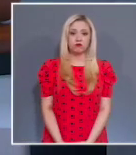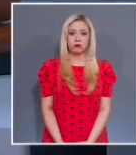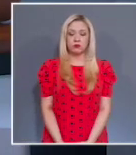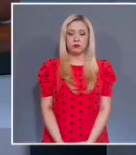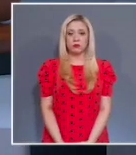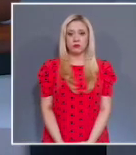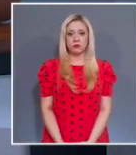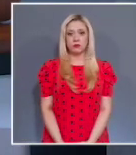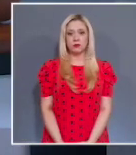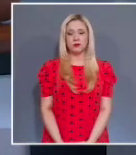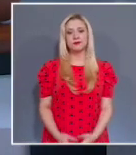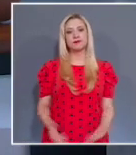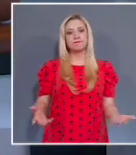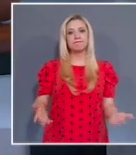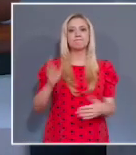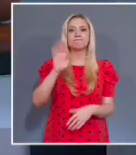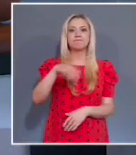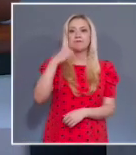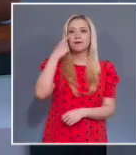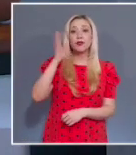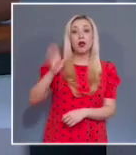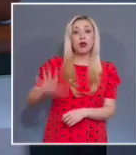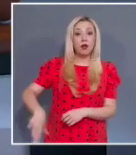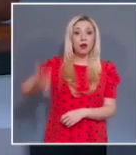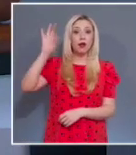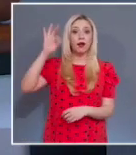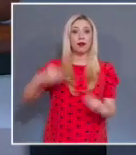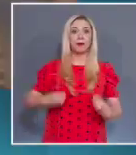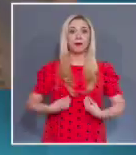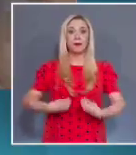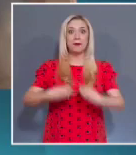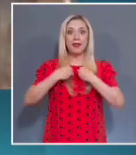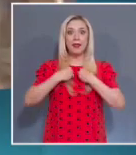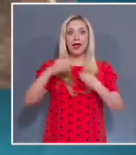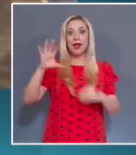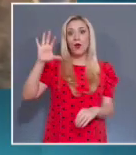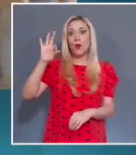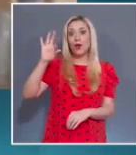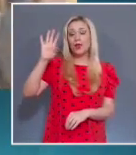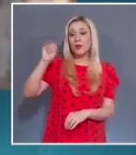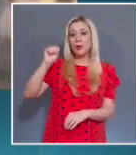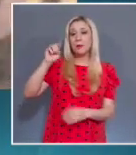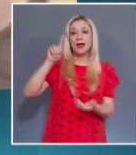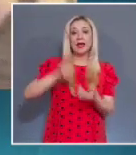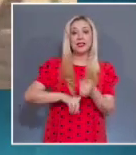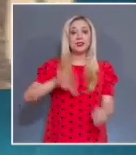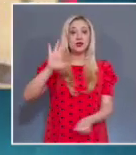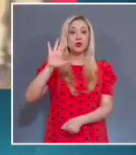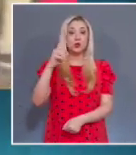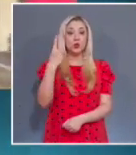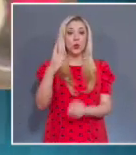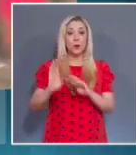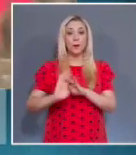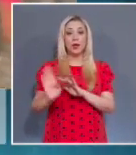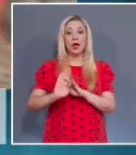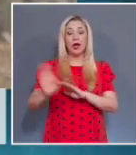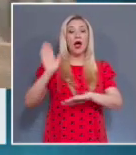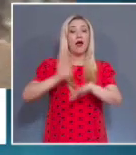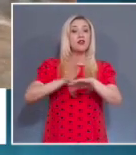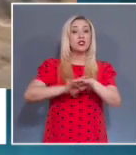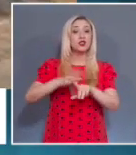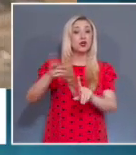Fíjese que fueron localizados con vida 49 de los 51 migrantes reportados como secuestrados por